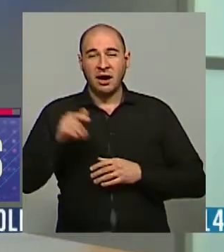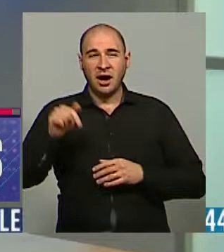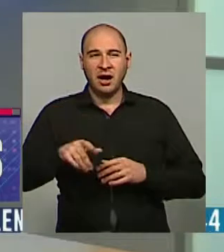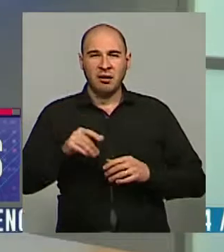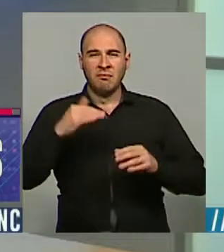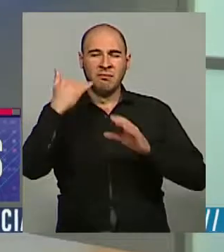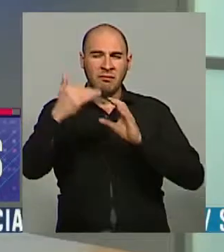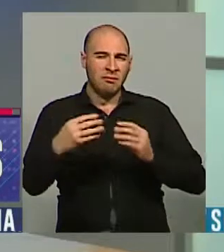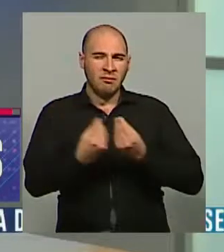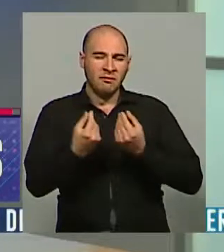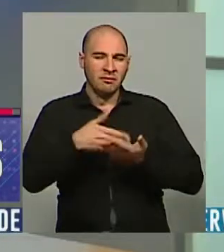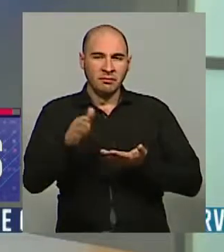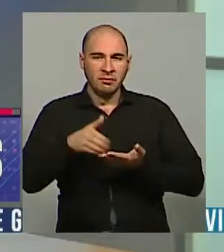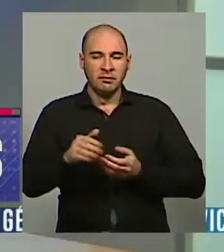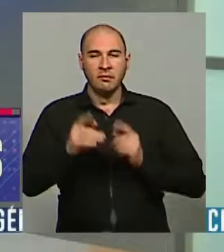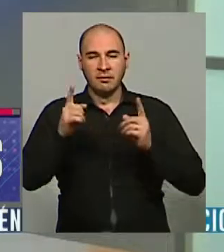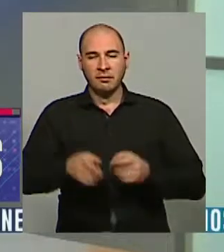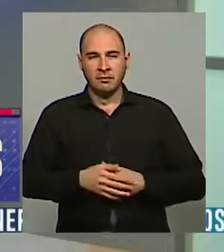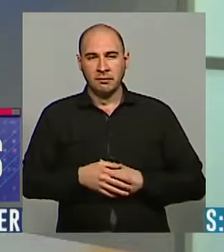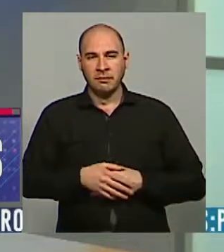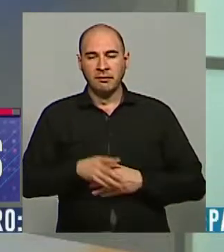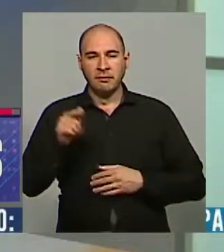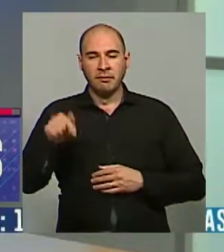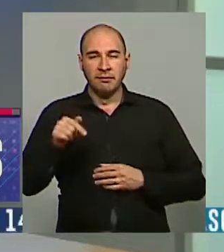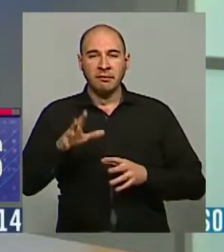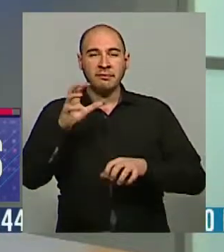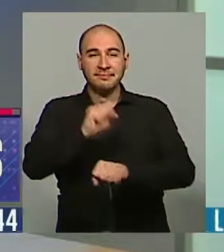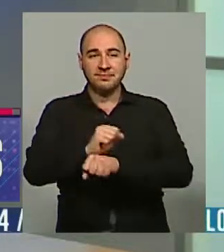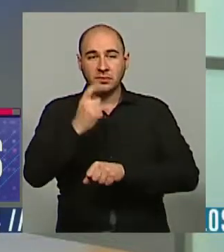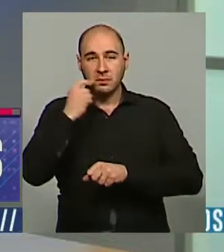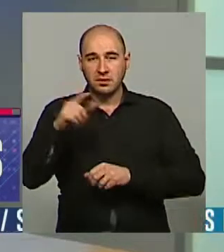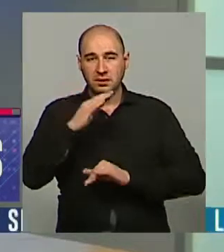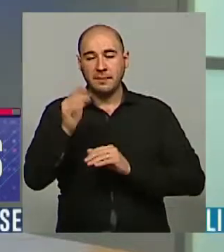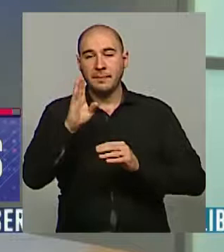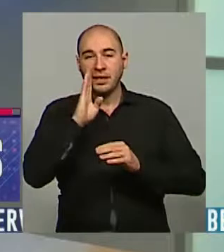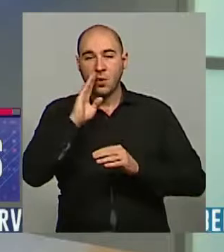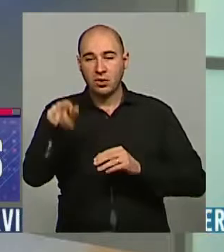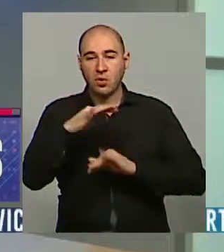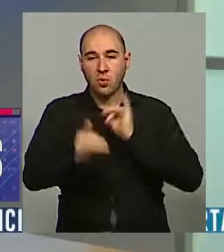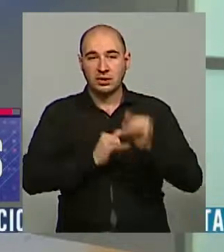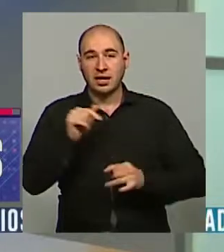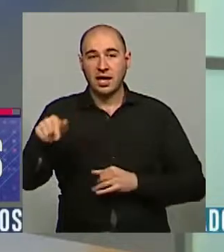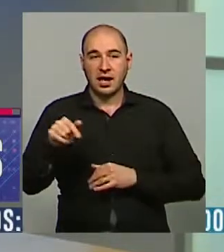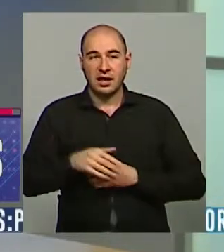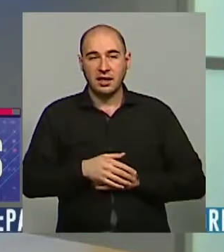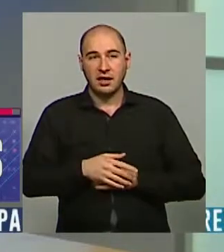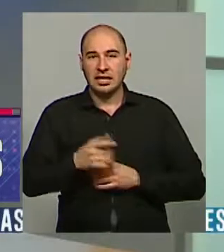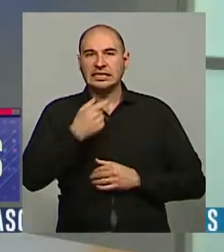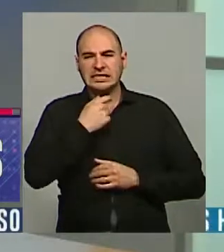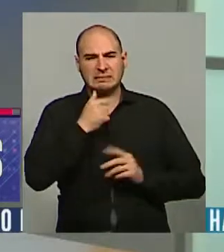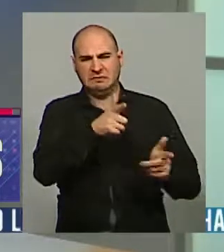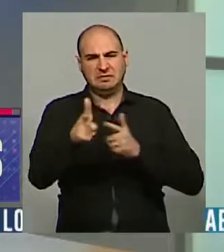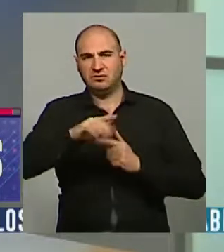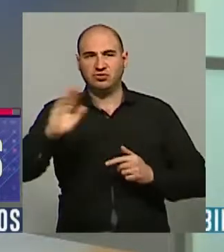muchos mensajes racistas, y además cuando se produjo la detención decían los medios estadounidenses que había dicho que iba dispuesto a matar